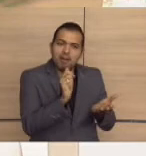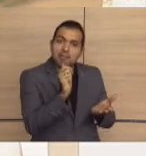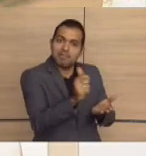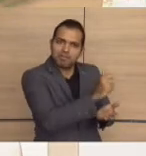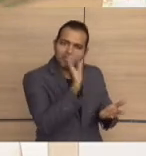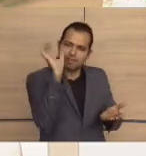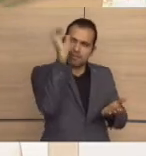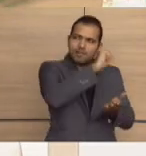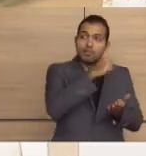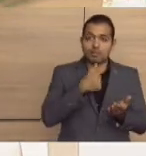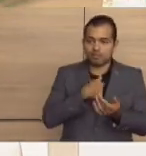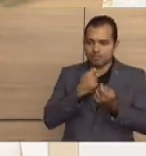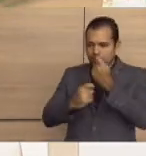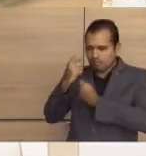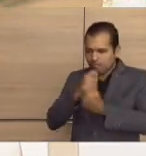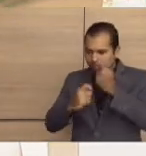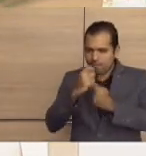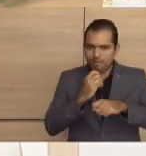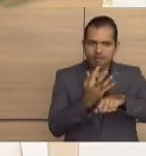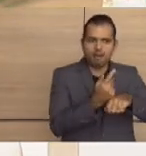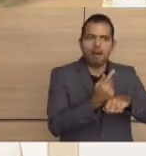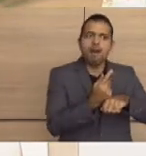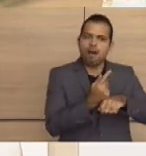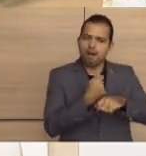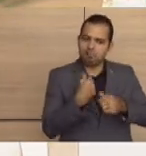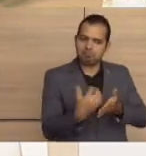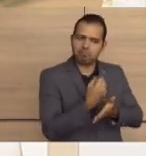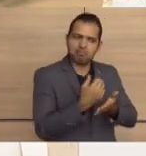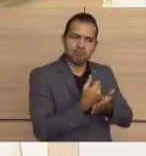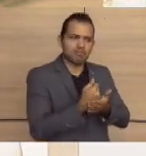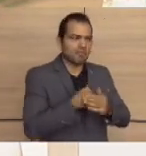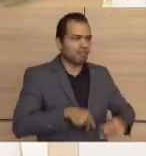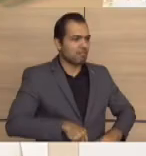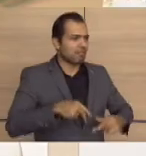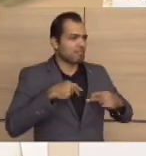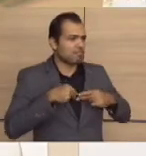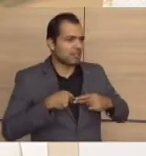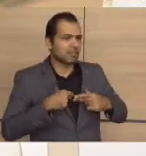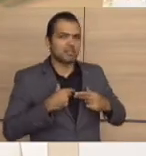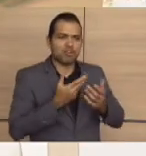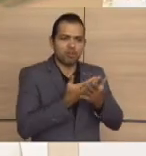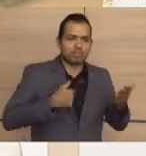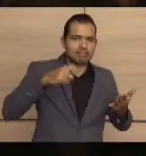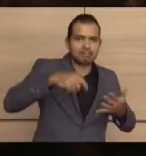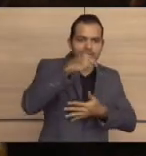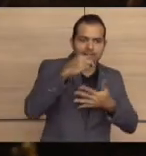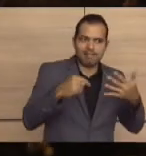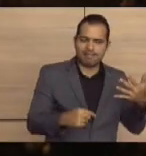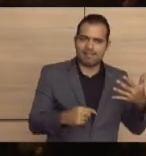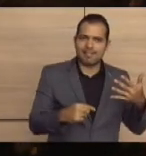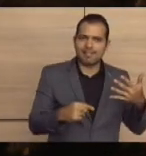productos. Entonces, tratemos de empoderar a las madres, tratemos de empoderar a la mujer wayú,